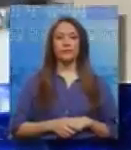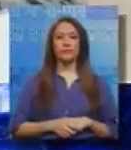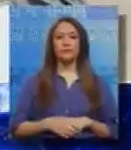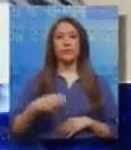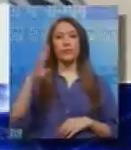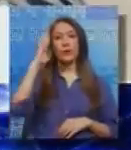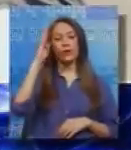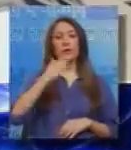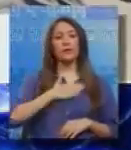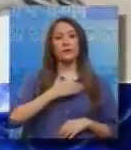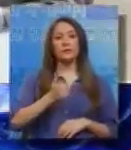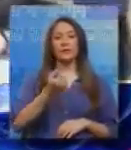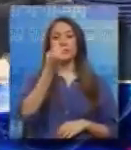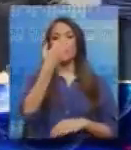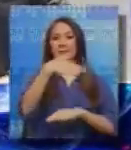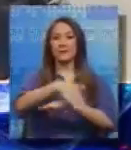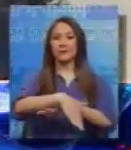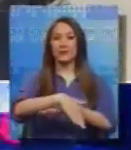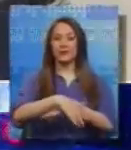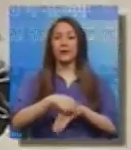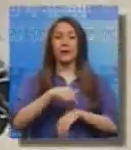Hola, ¿qué tal, Saskia? ¿Cómo estás? Muy buenas tardes.